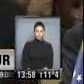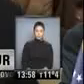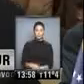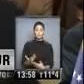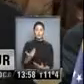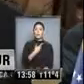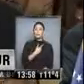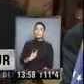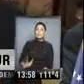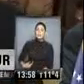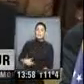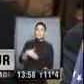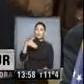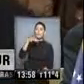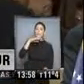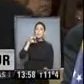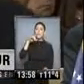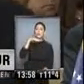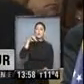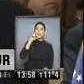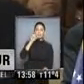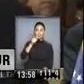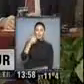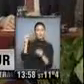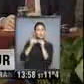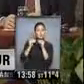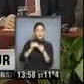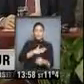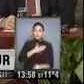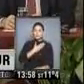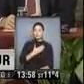Bueno, presidente Pepe Mujica, querido compañero,